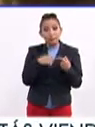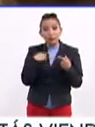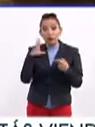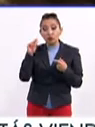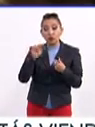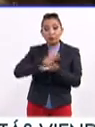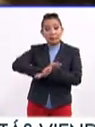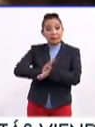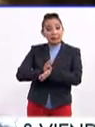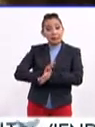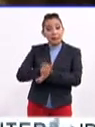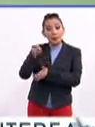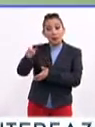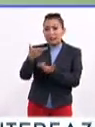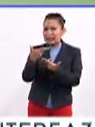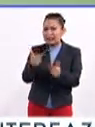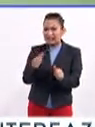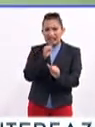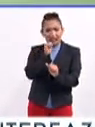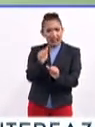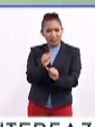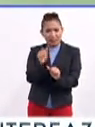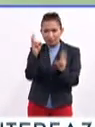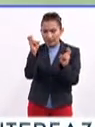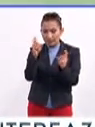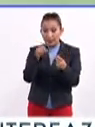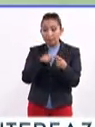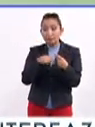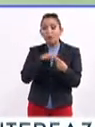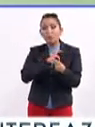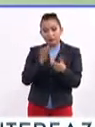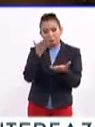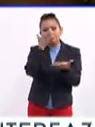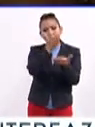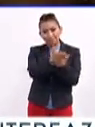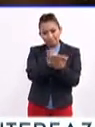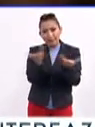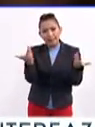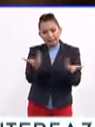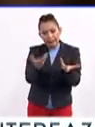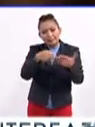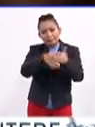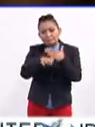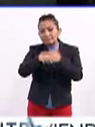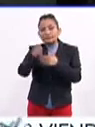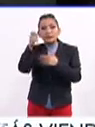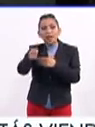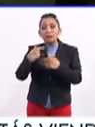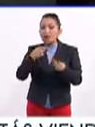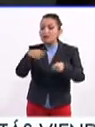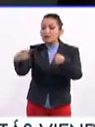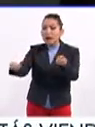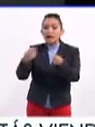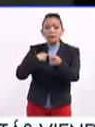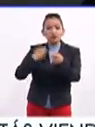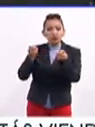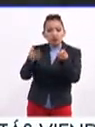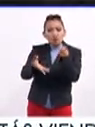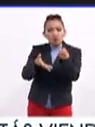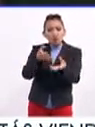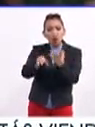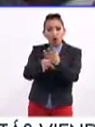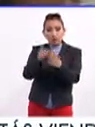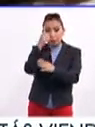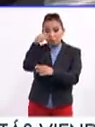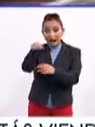no discriminación por ningún motivo, lograr la accesibilidad material. Esto significa proveer de las herramientas